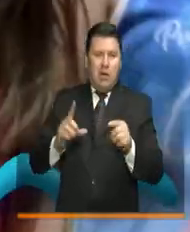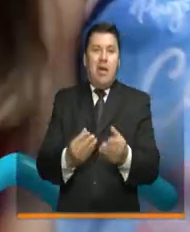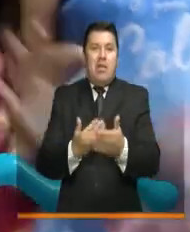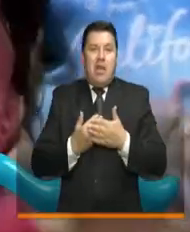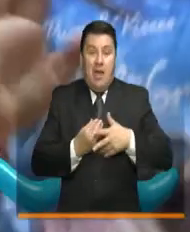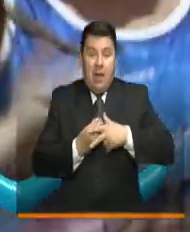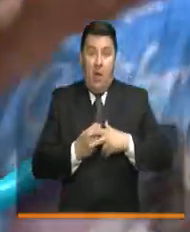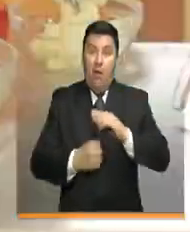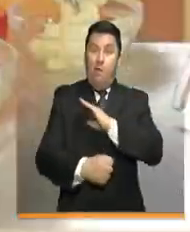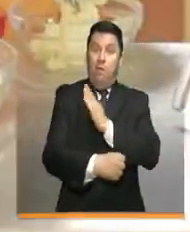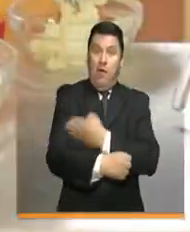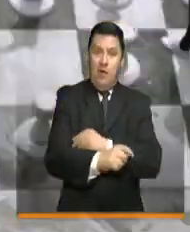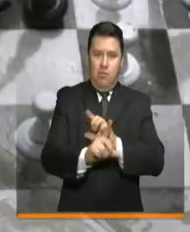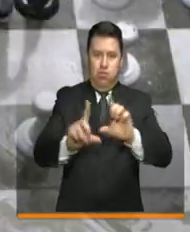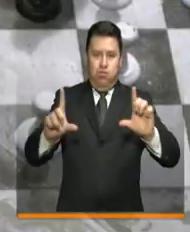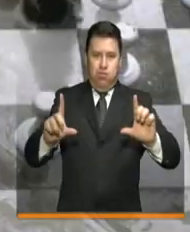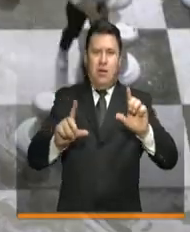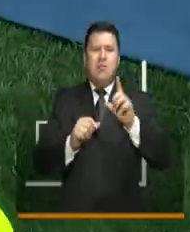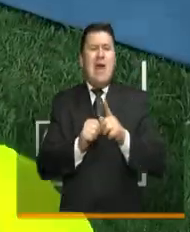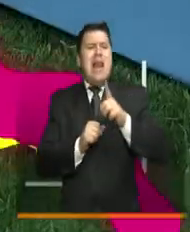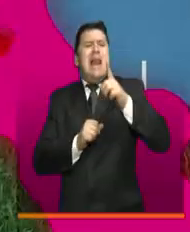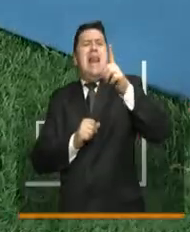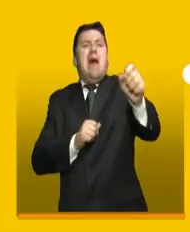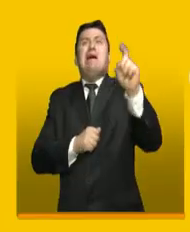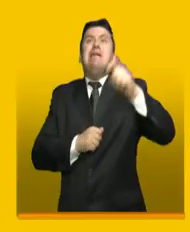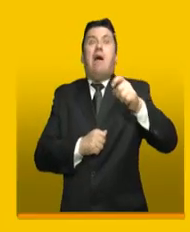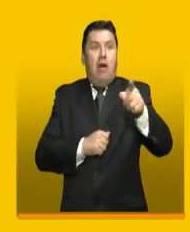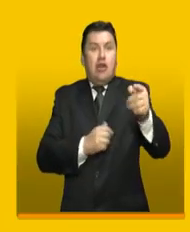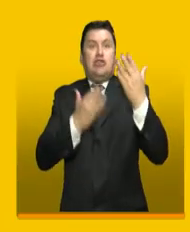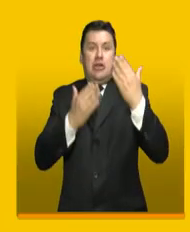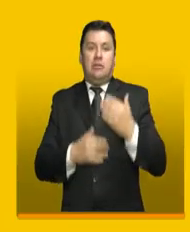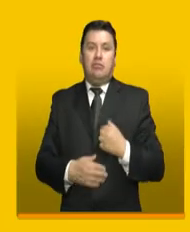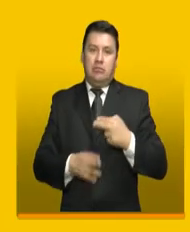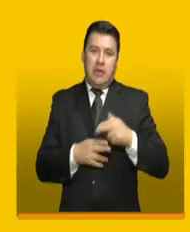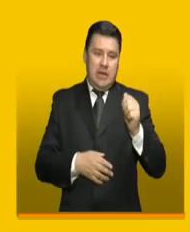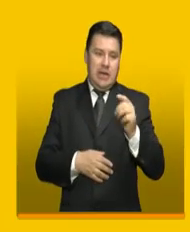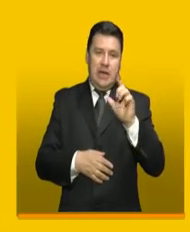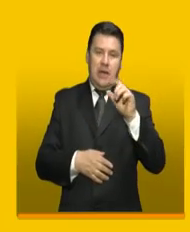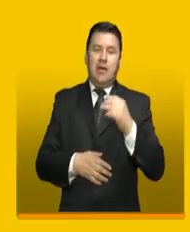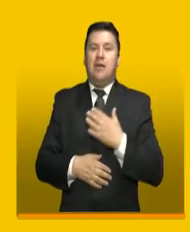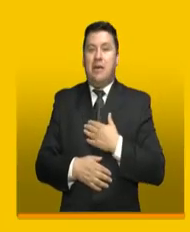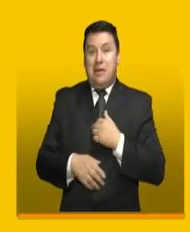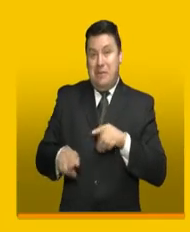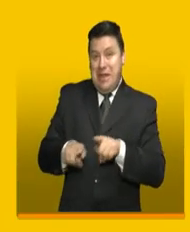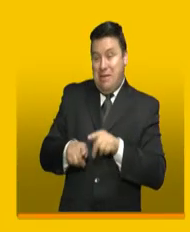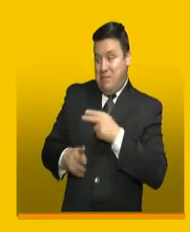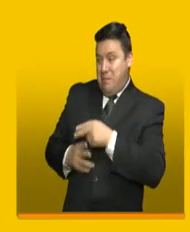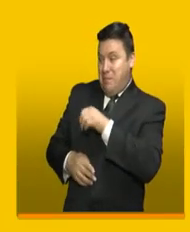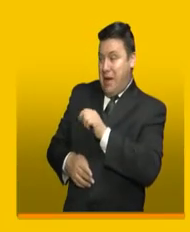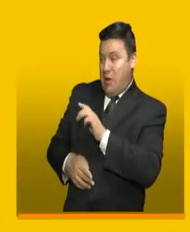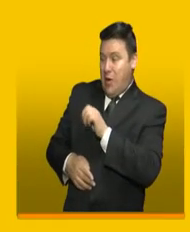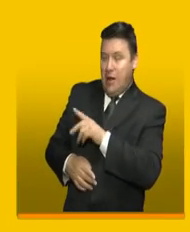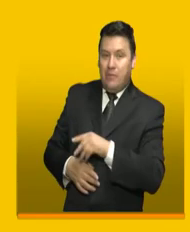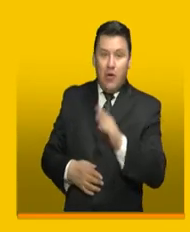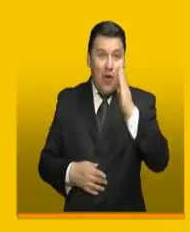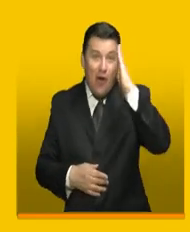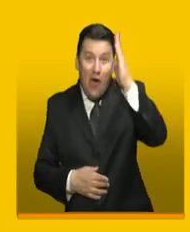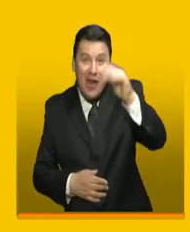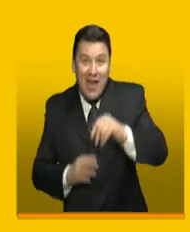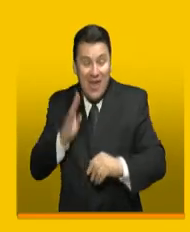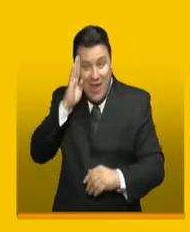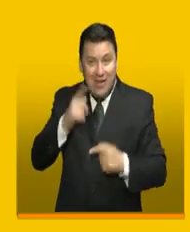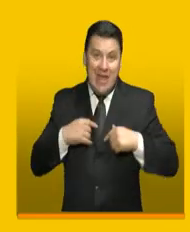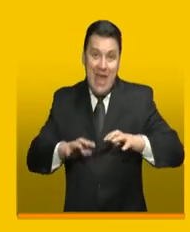herramienta poderosa en los territorios alejados de nuestro país. Soy Helen Sofía, mi hermanita Manel y mi mamá. Hola. Estas son